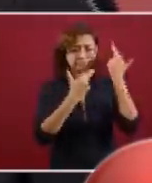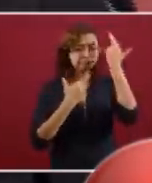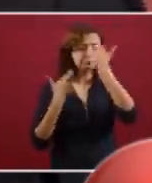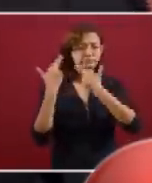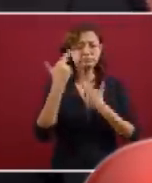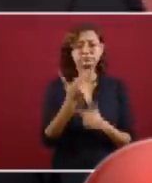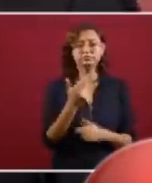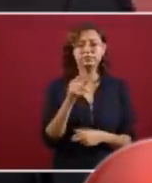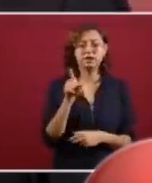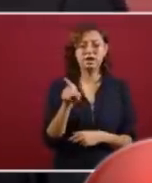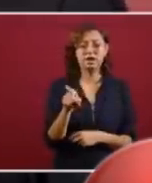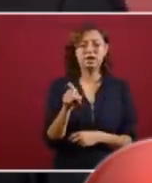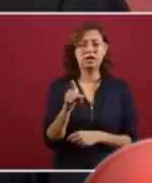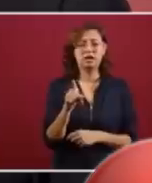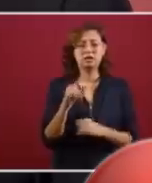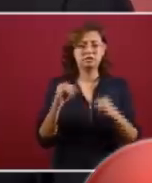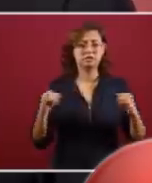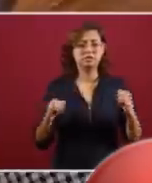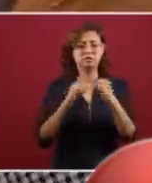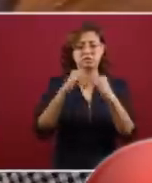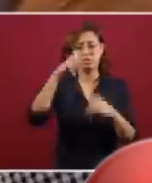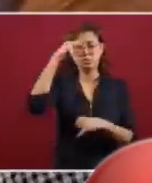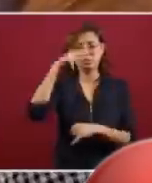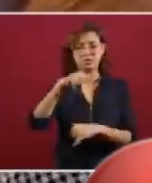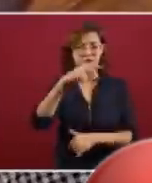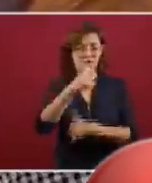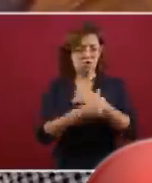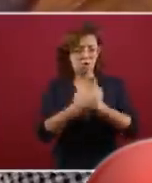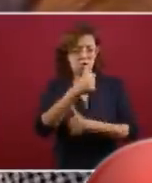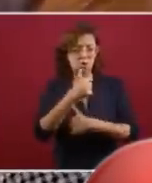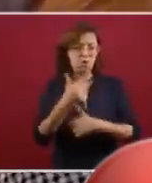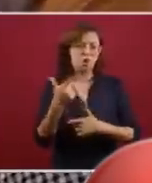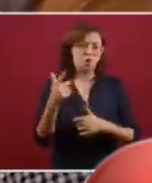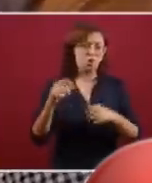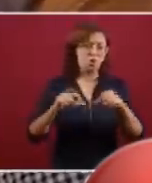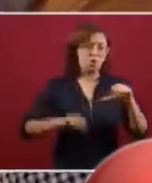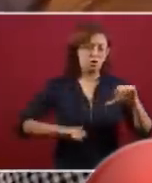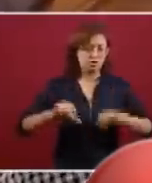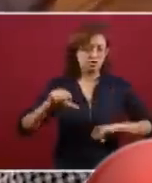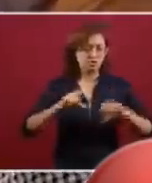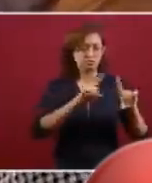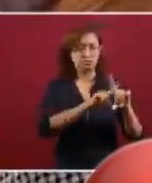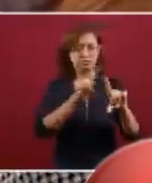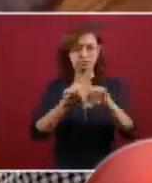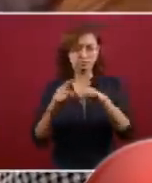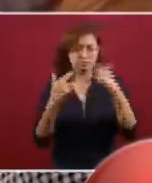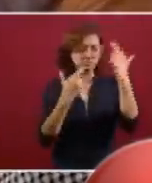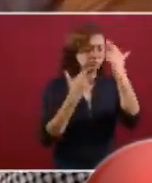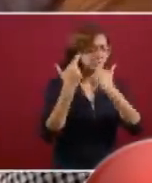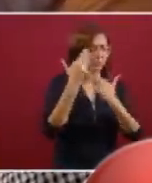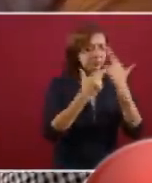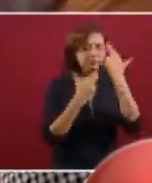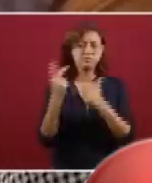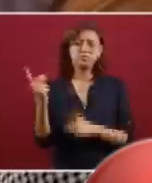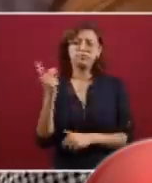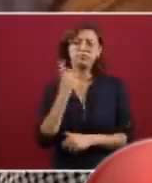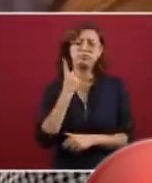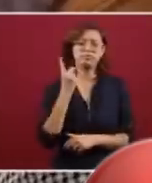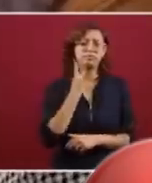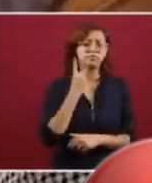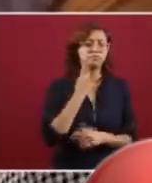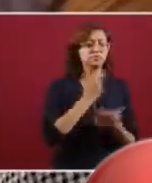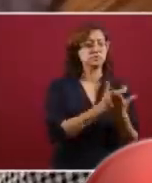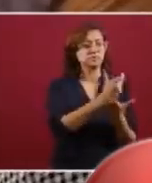el Instituto Mexicano para la Competitividad. Y pues bueno, hay diputados locales que llegan a ganar